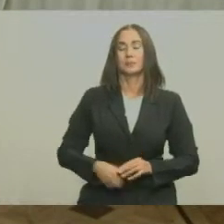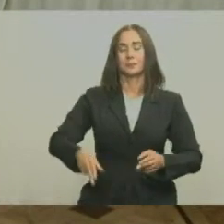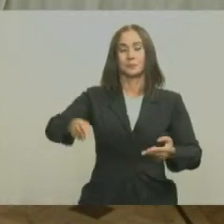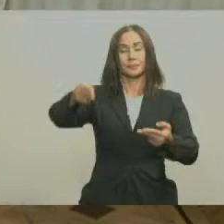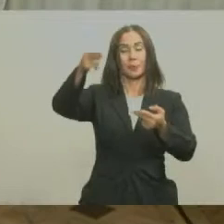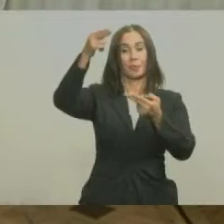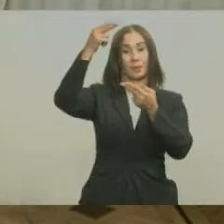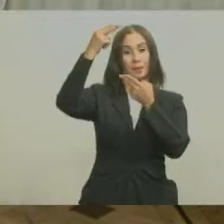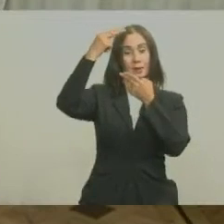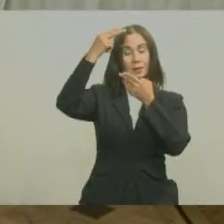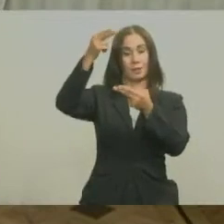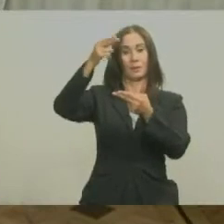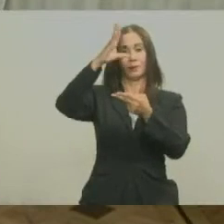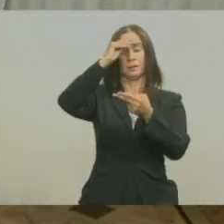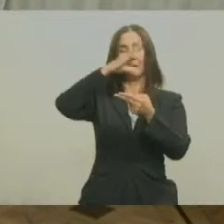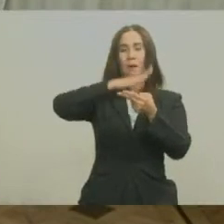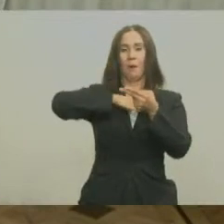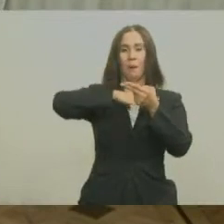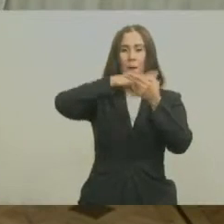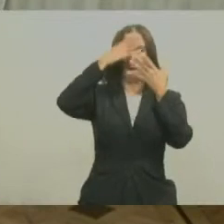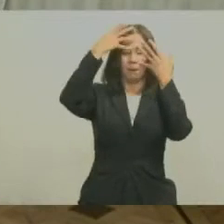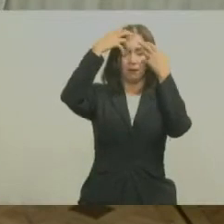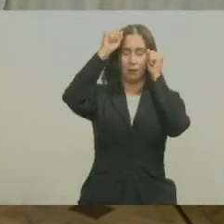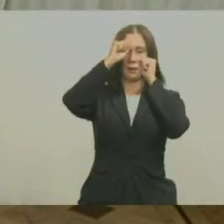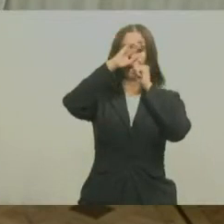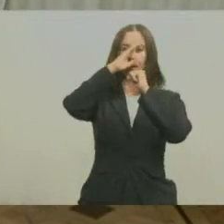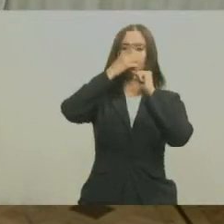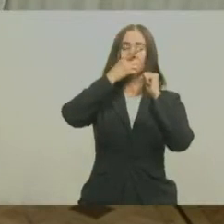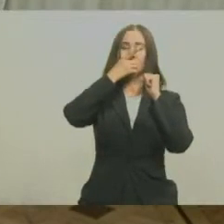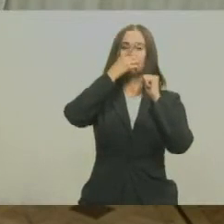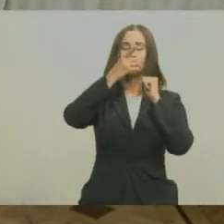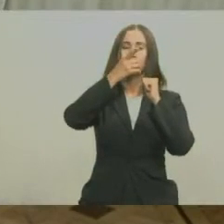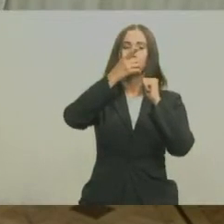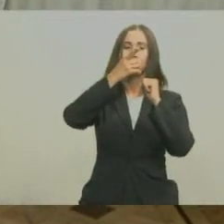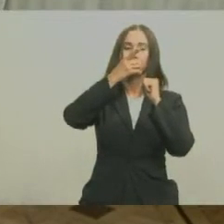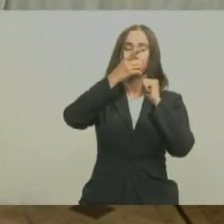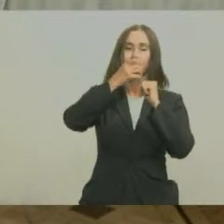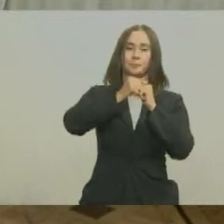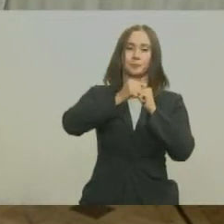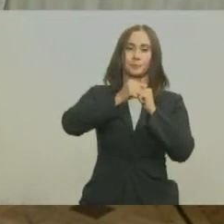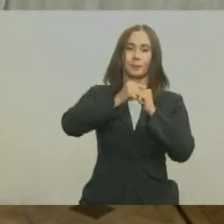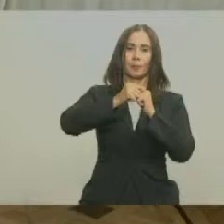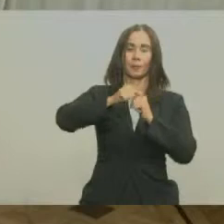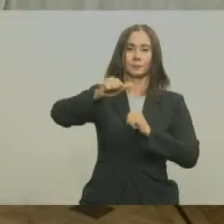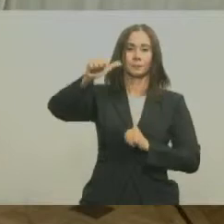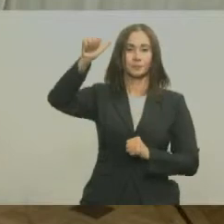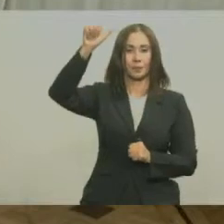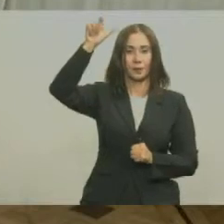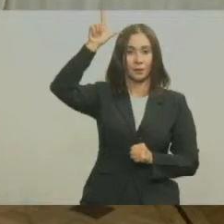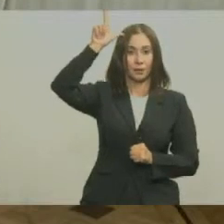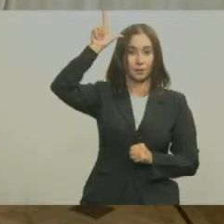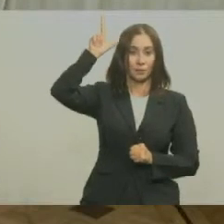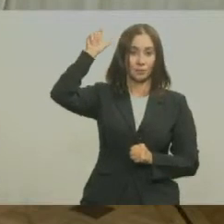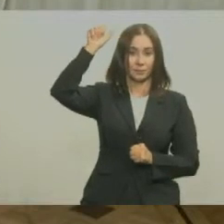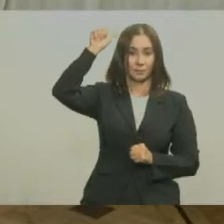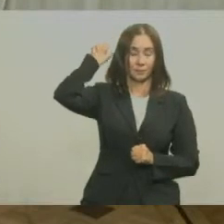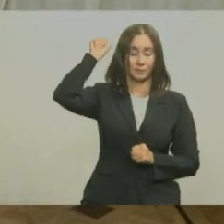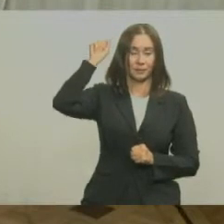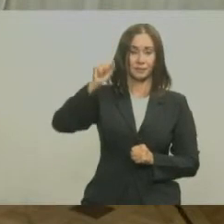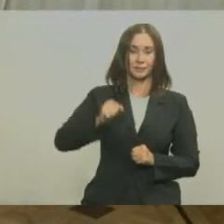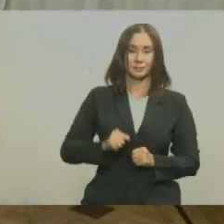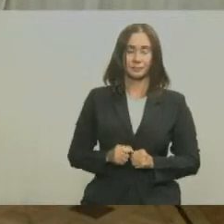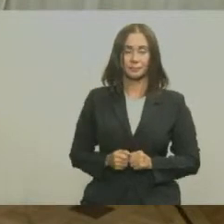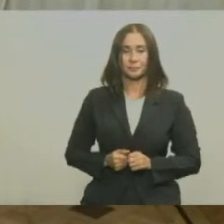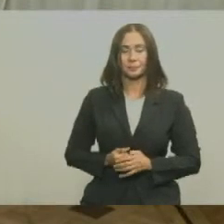Excelentísimo señor presidente de la República, licenciado Luis Abinader,